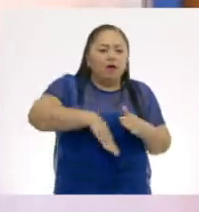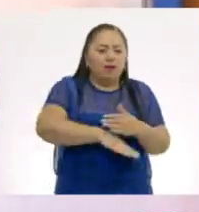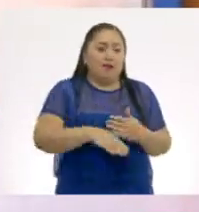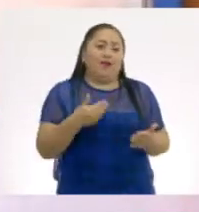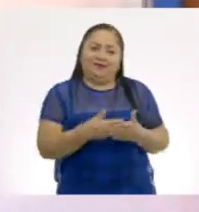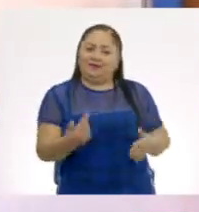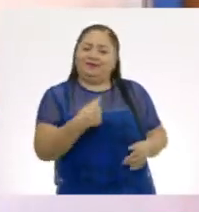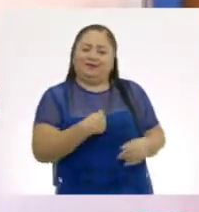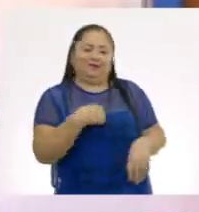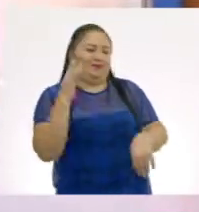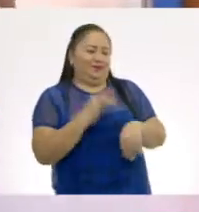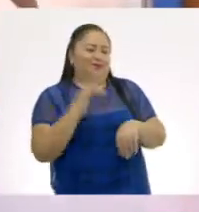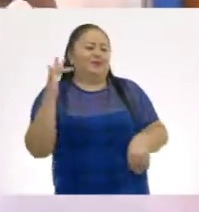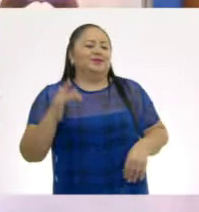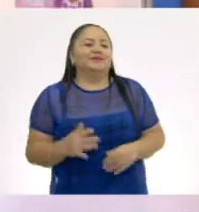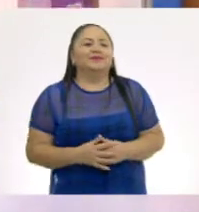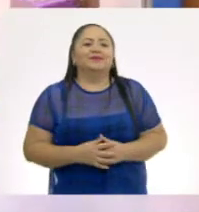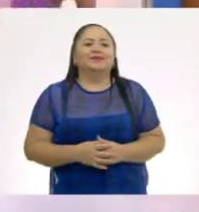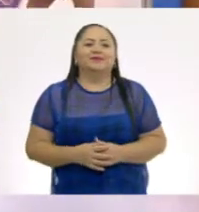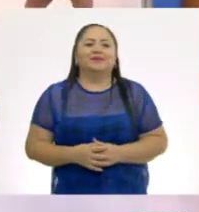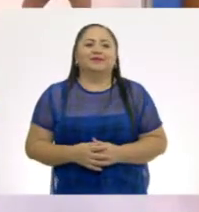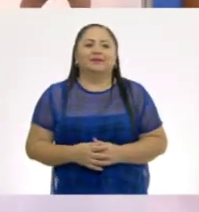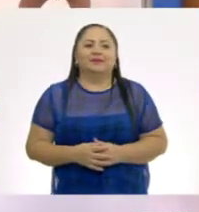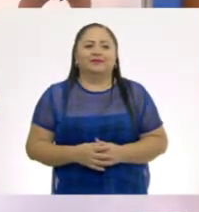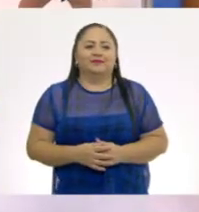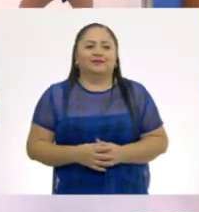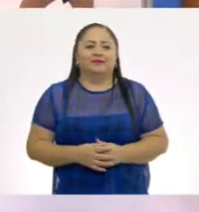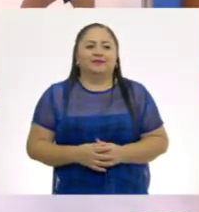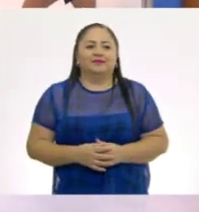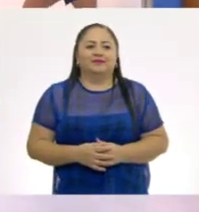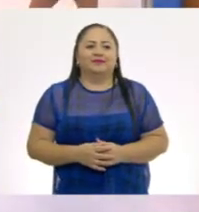toca. Vamos a ver. Y...